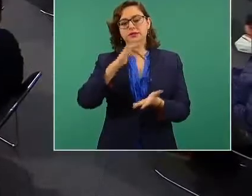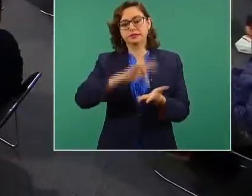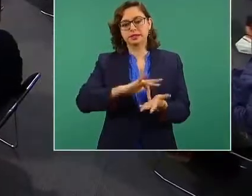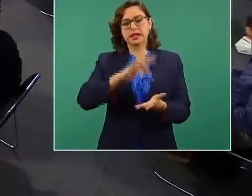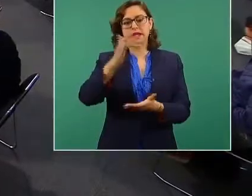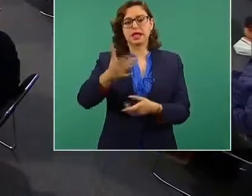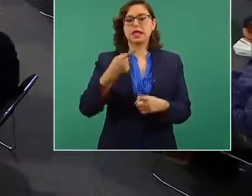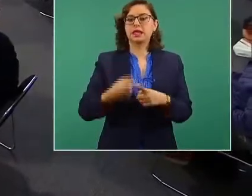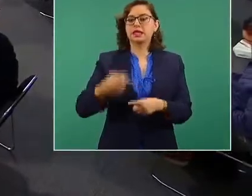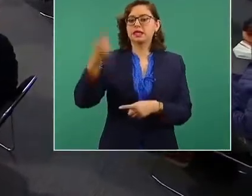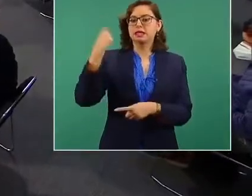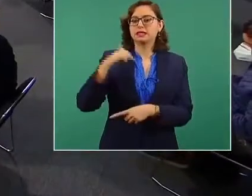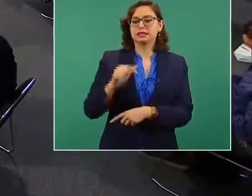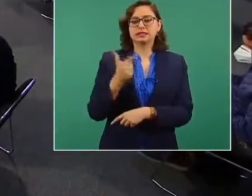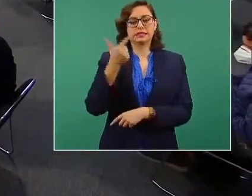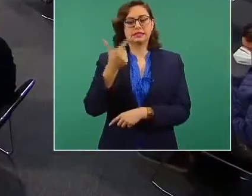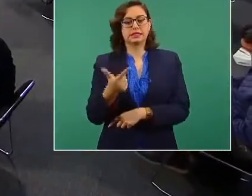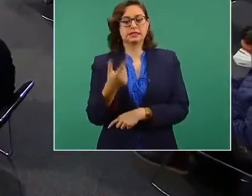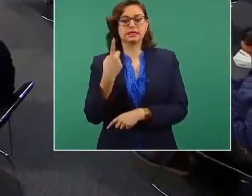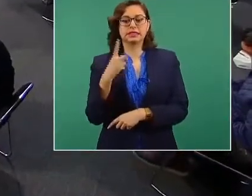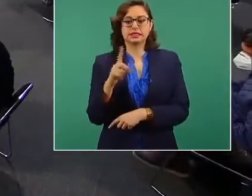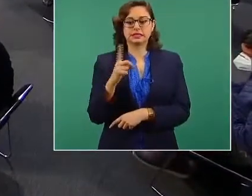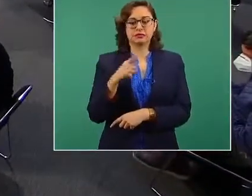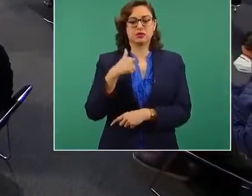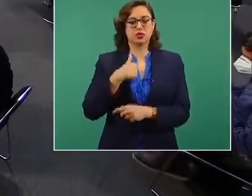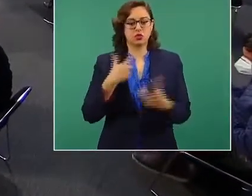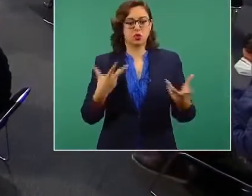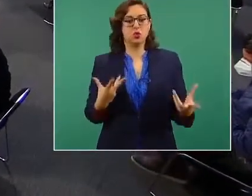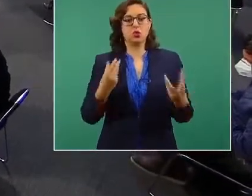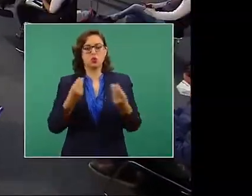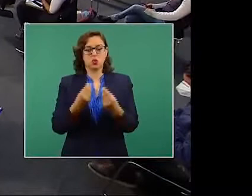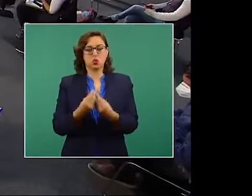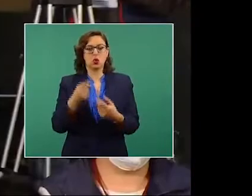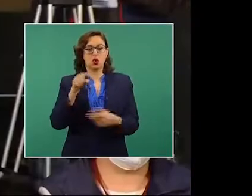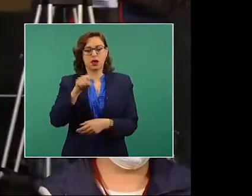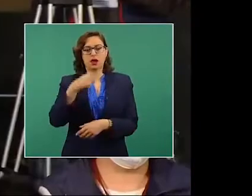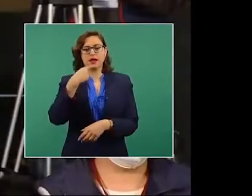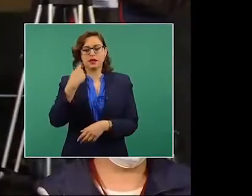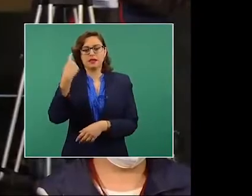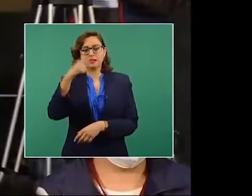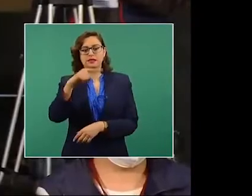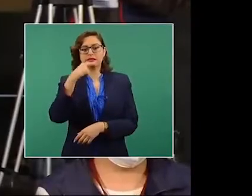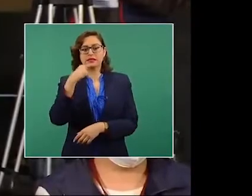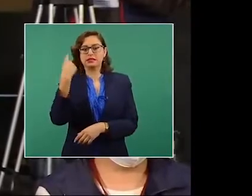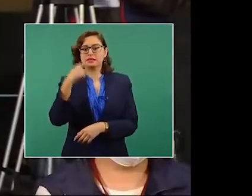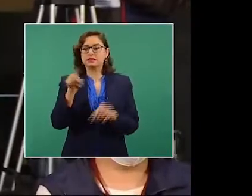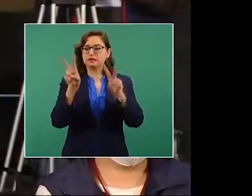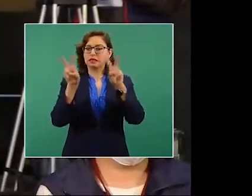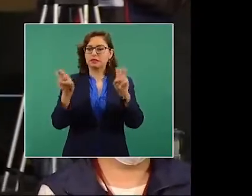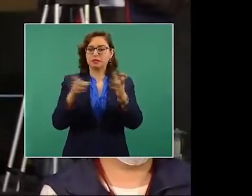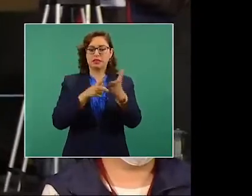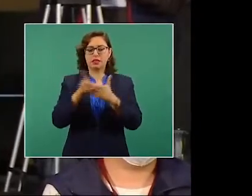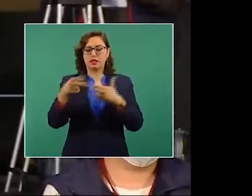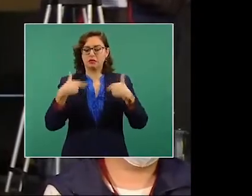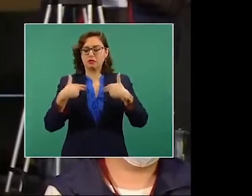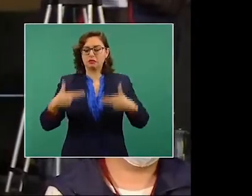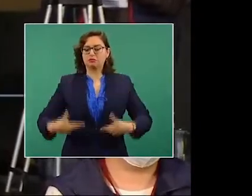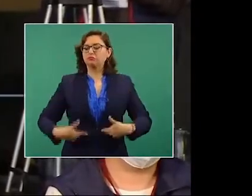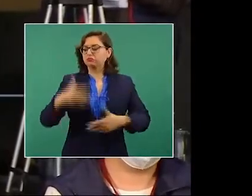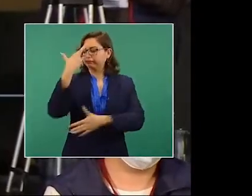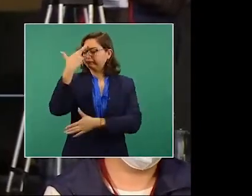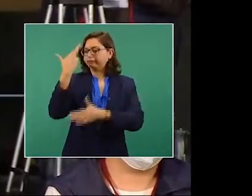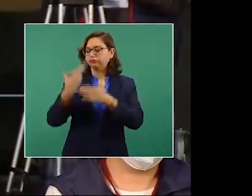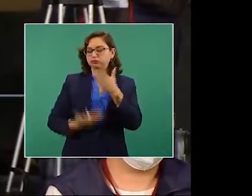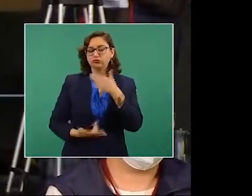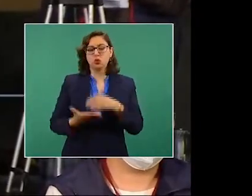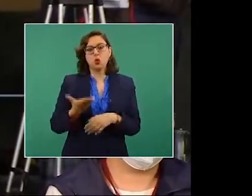de diciembre estuve con usted para denunciar varias violaciones a los derechos humanos. Usted tuvo la gentileza de mandarme